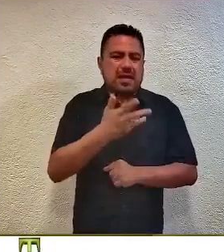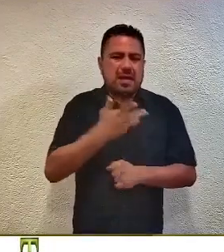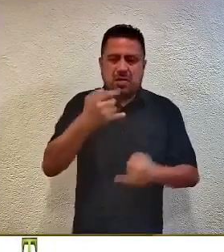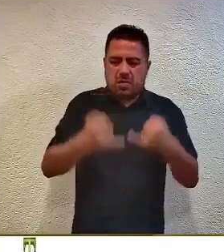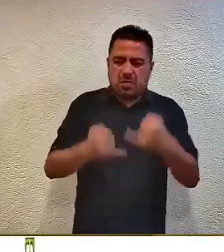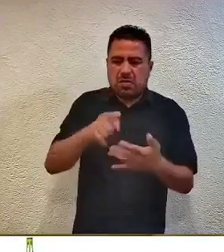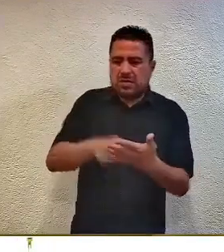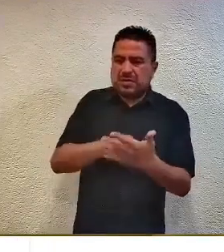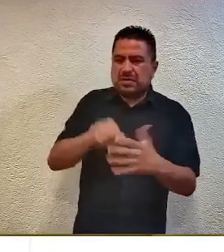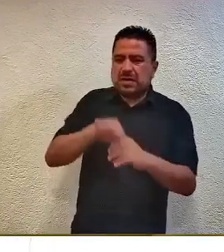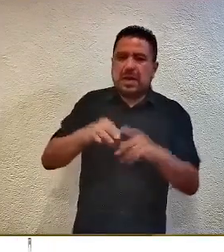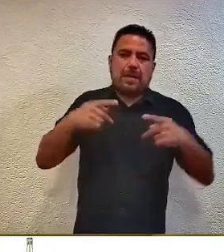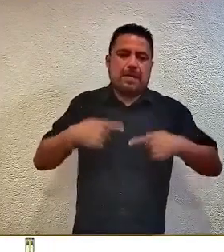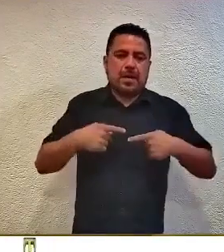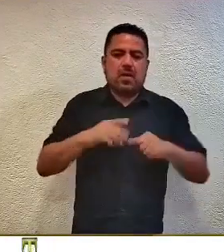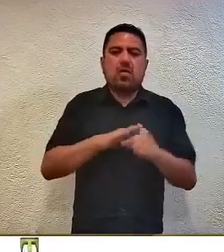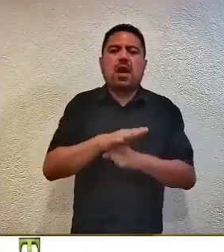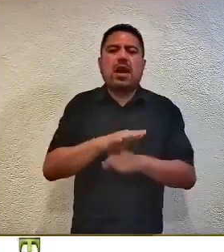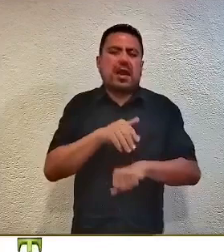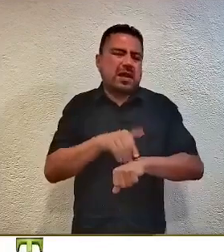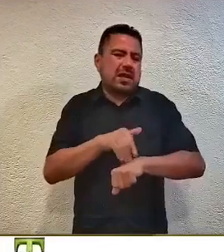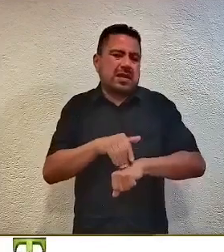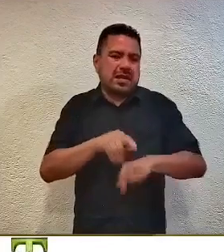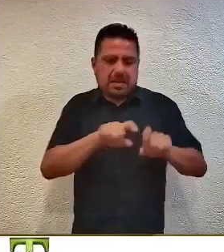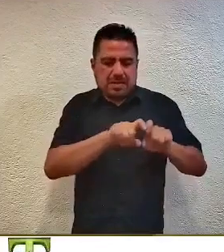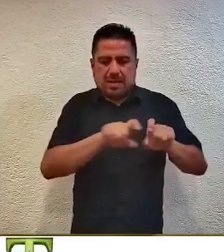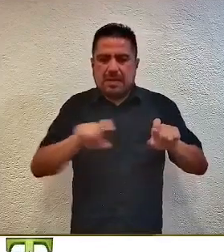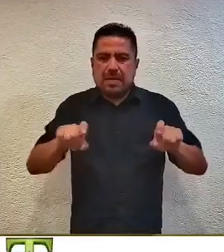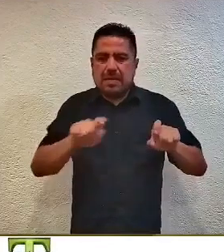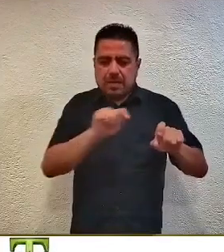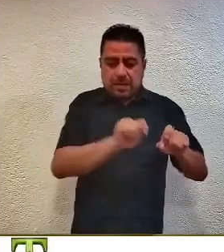electoral ciudadano con clave de identificación